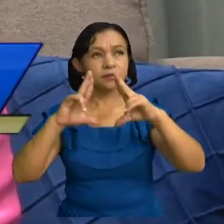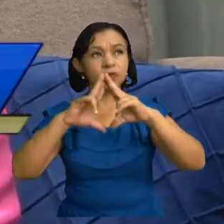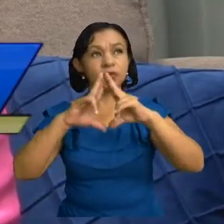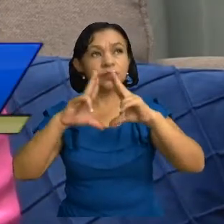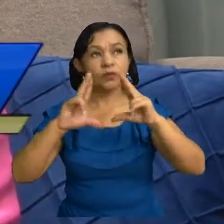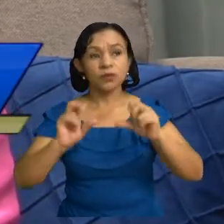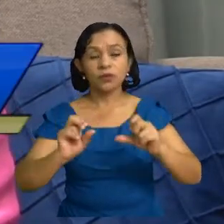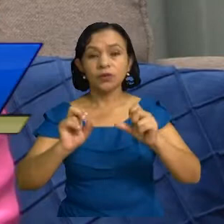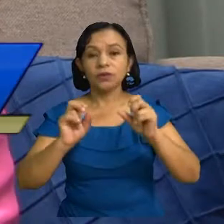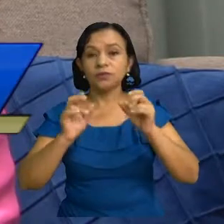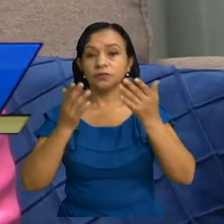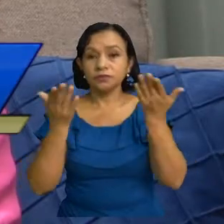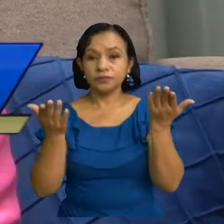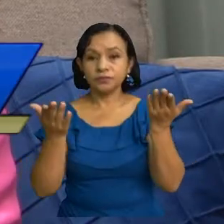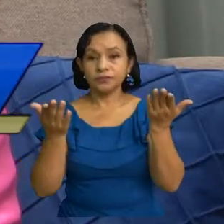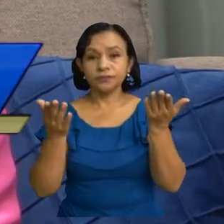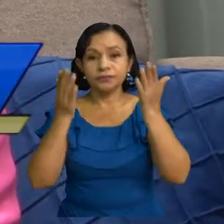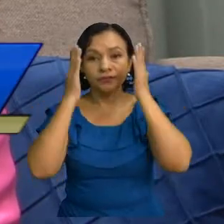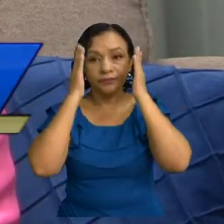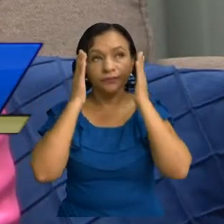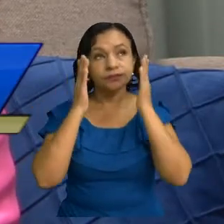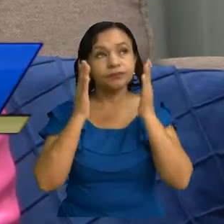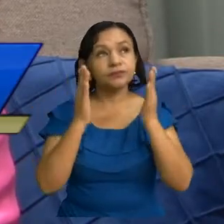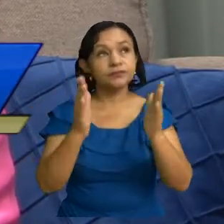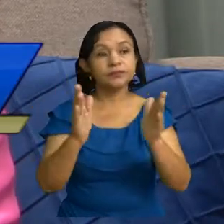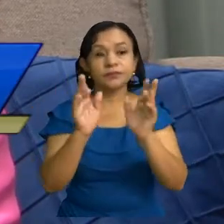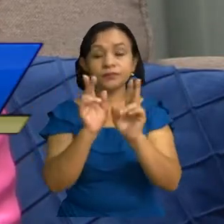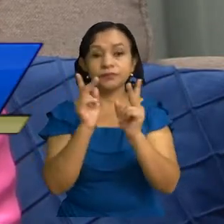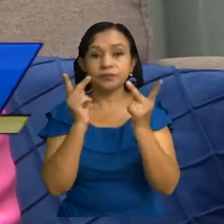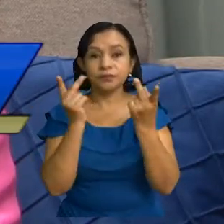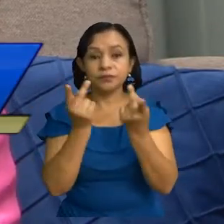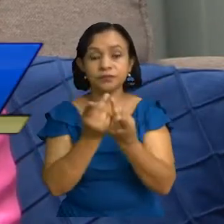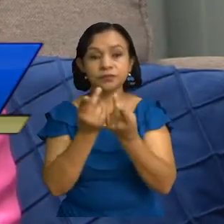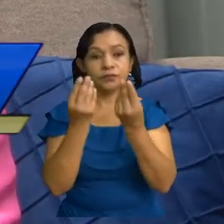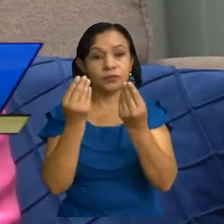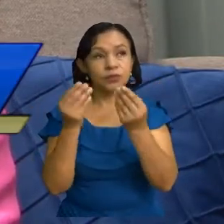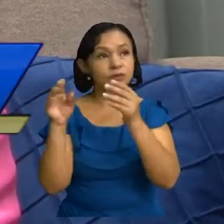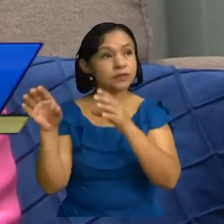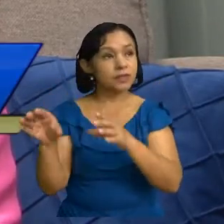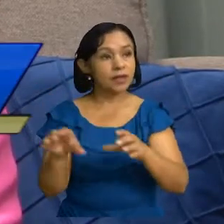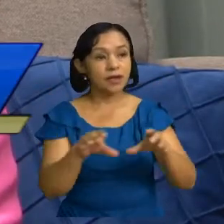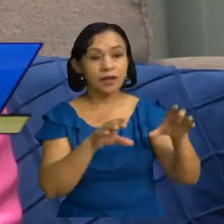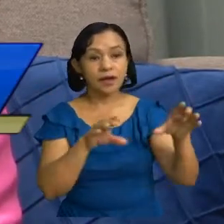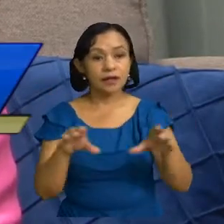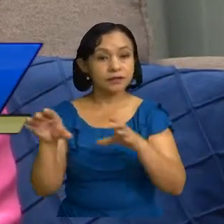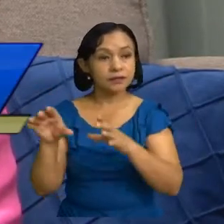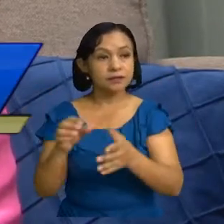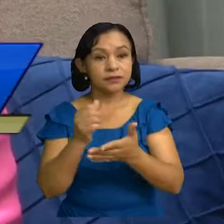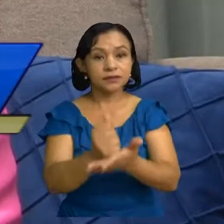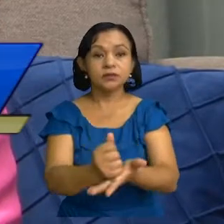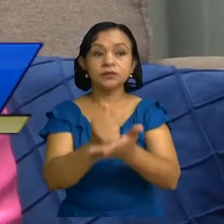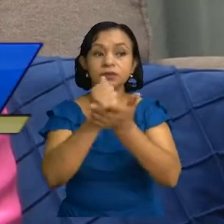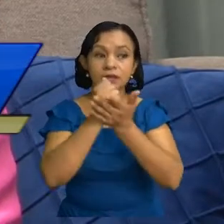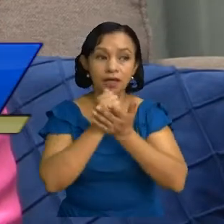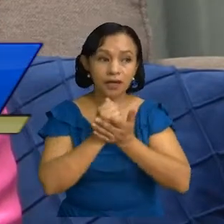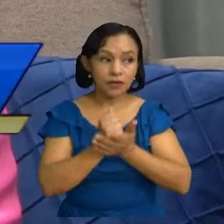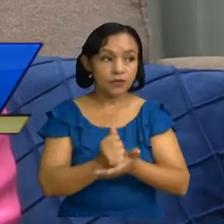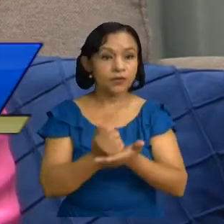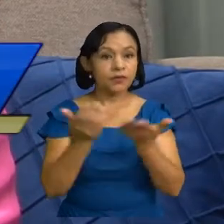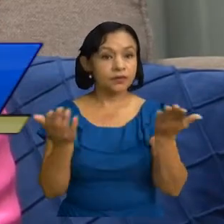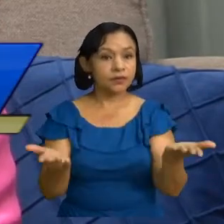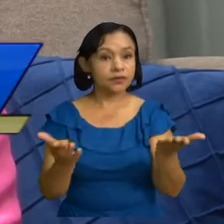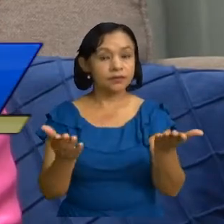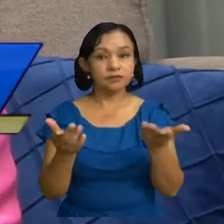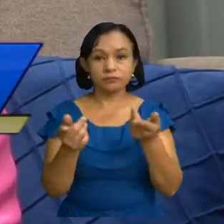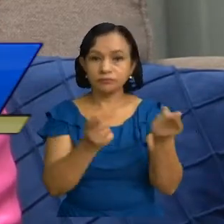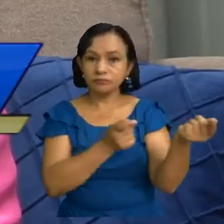dirigido y enfocado también para nuestro pueblo un sinnúmero de estrategias que nos permiten tener ese